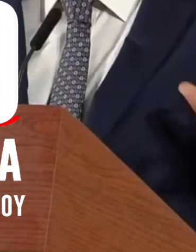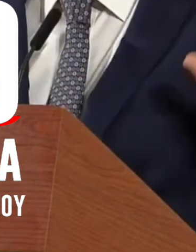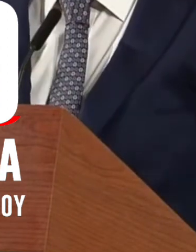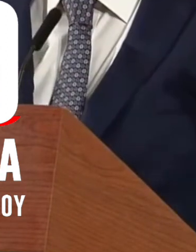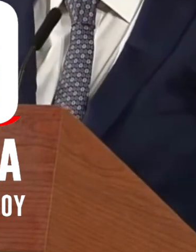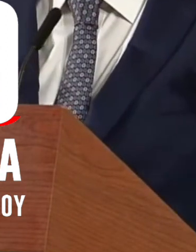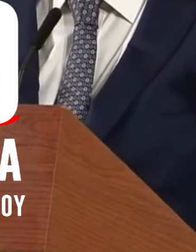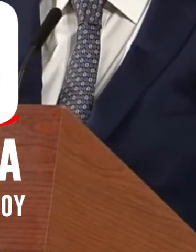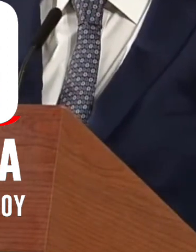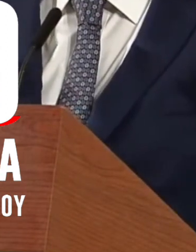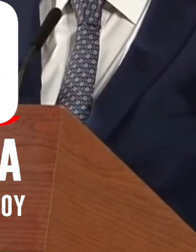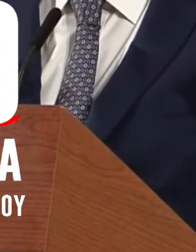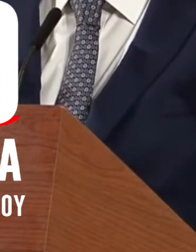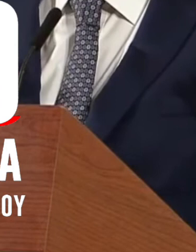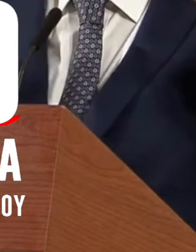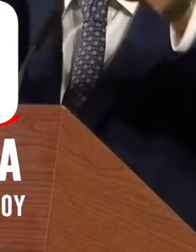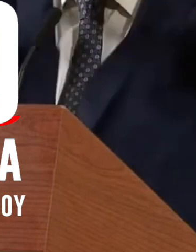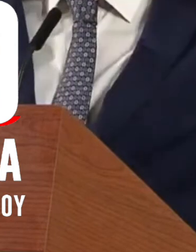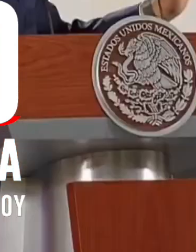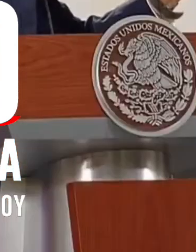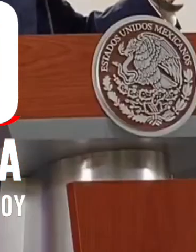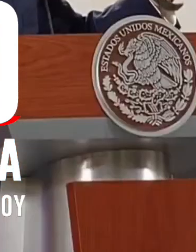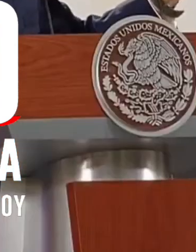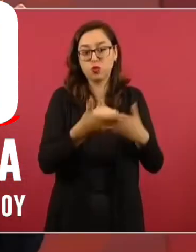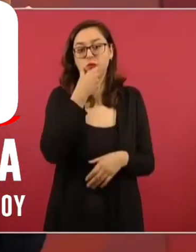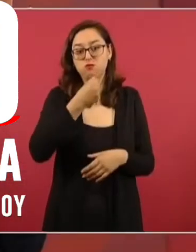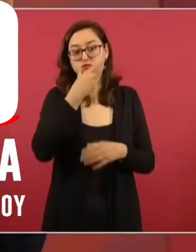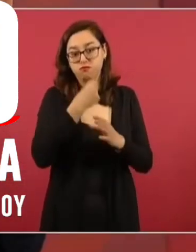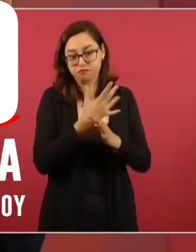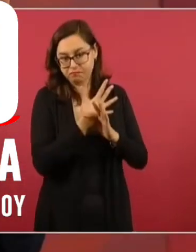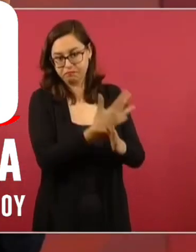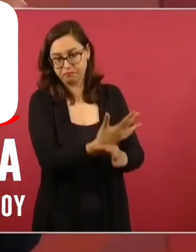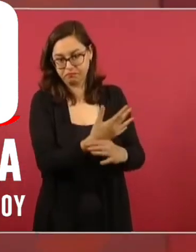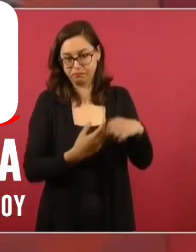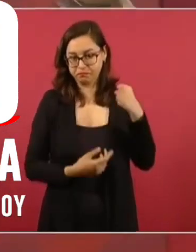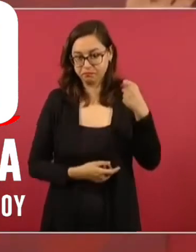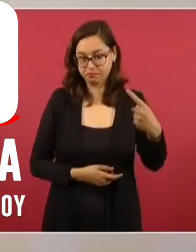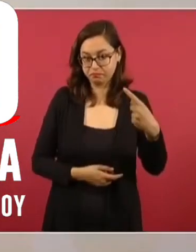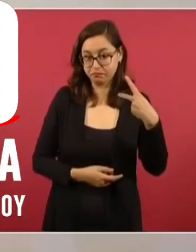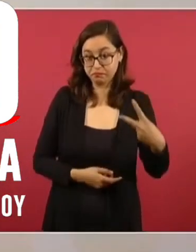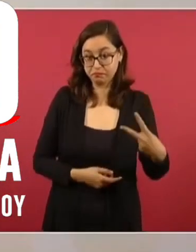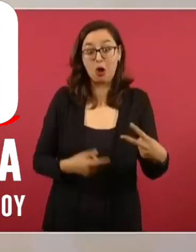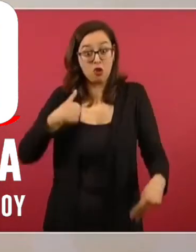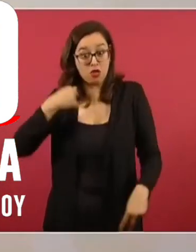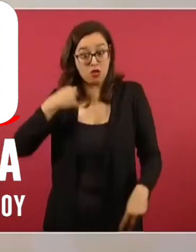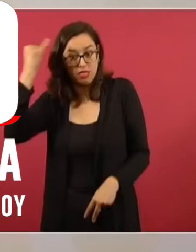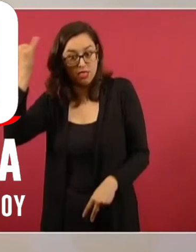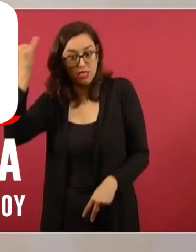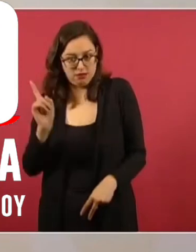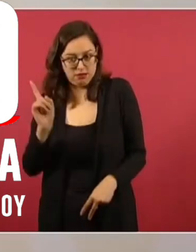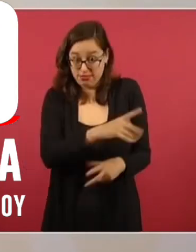quemaba vivo a cada uno de los morenistas en el Zócalo capitalino, Pedro. No estoy inventando nada.